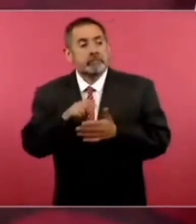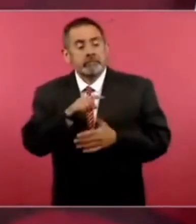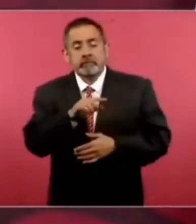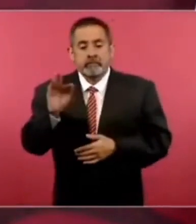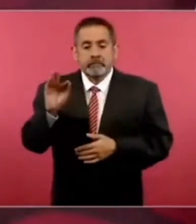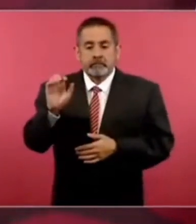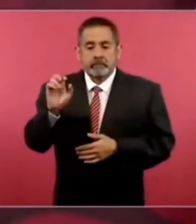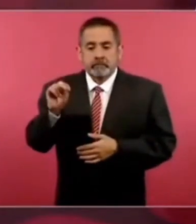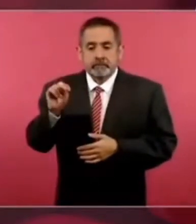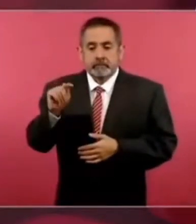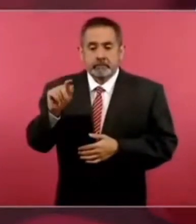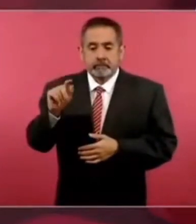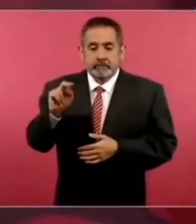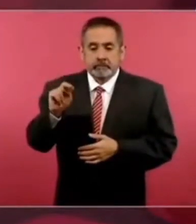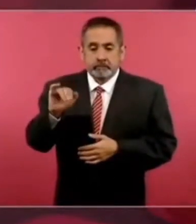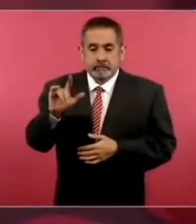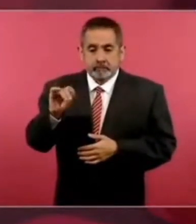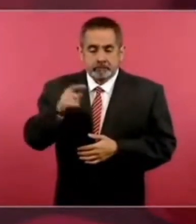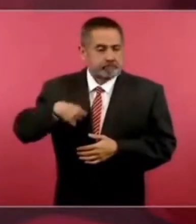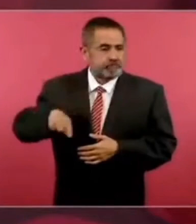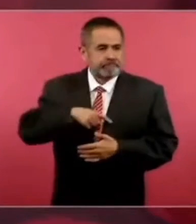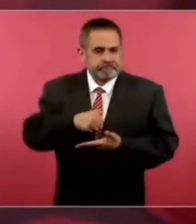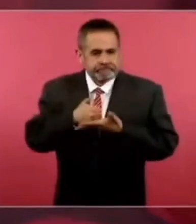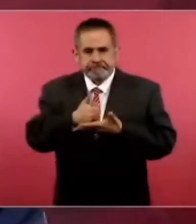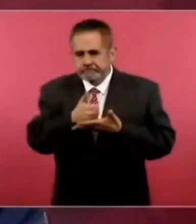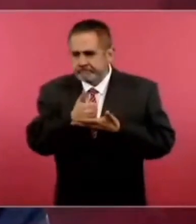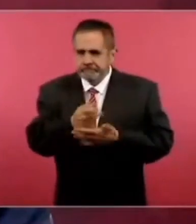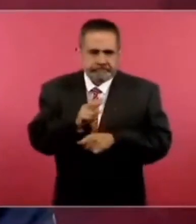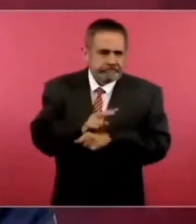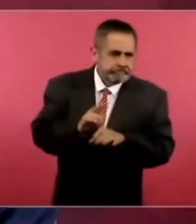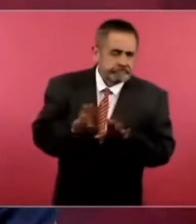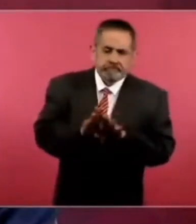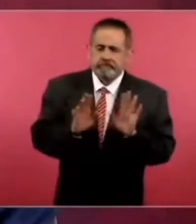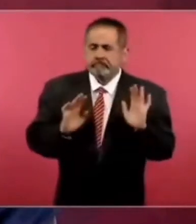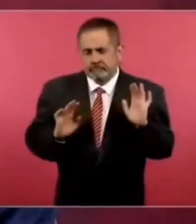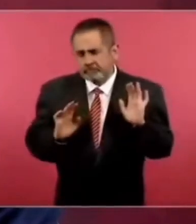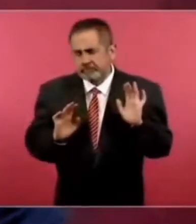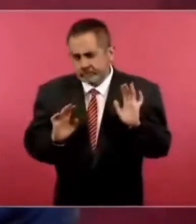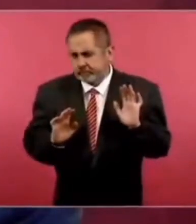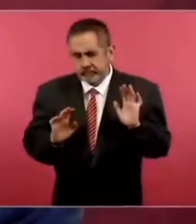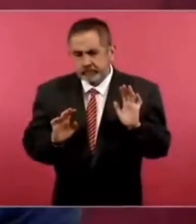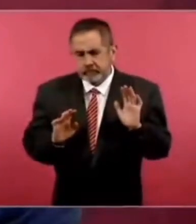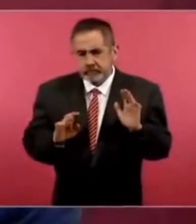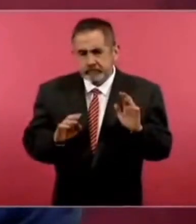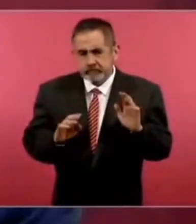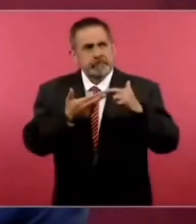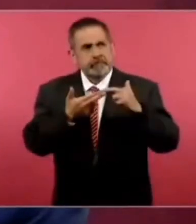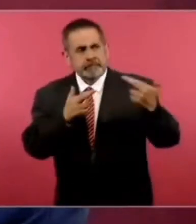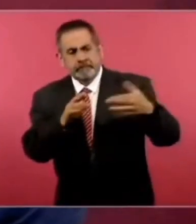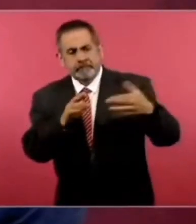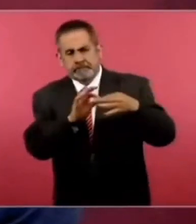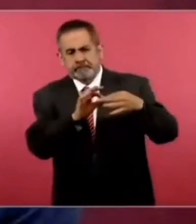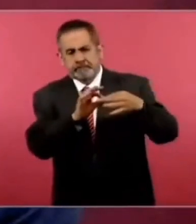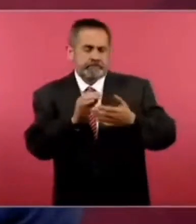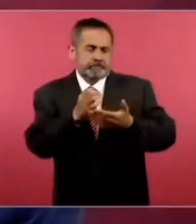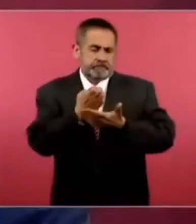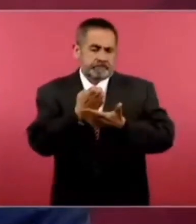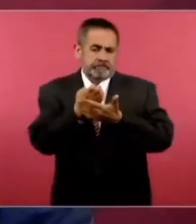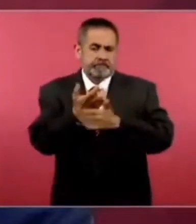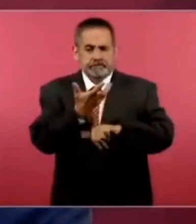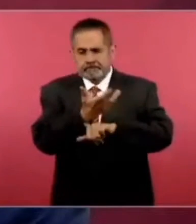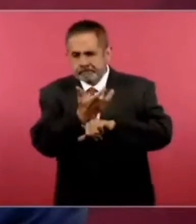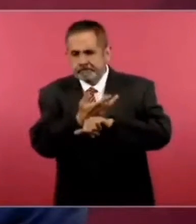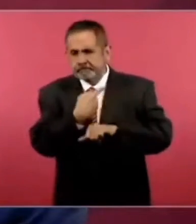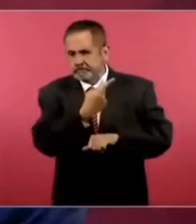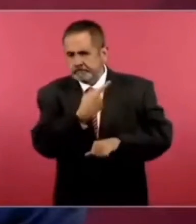estamos ayudando, porque es un asunto, independientemente de las relaciones económicas,